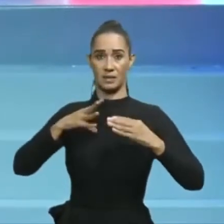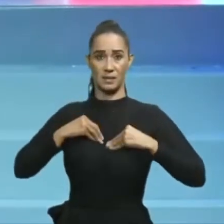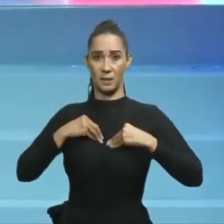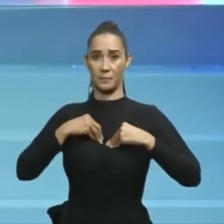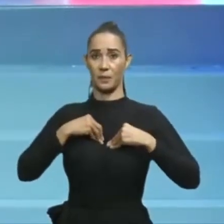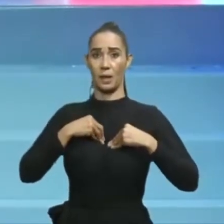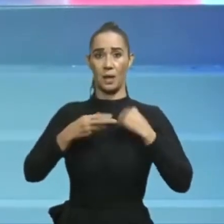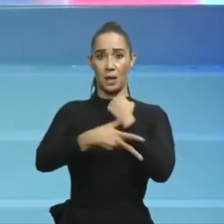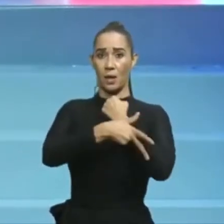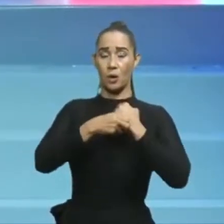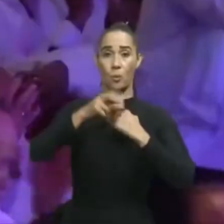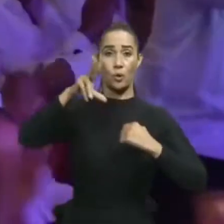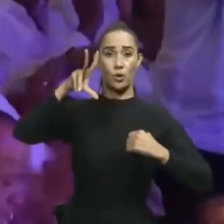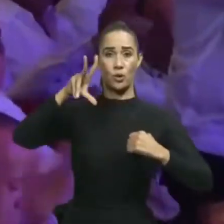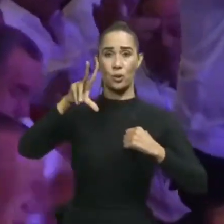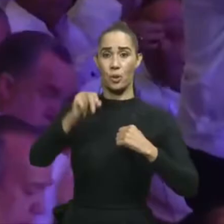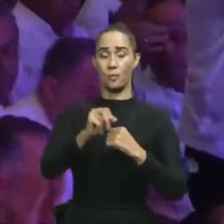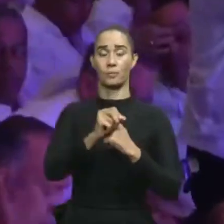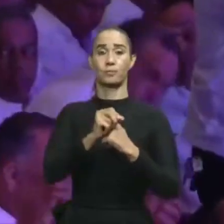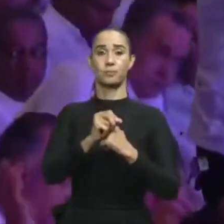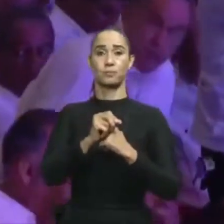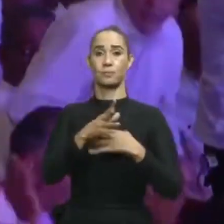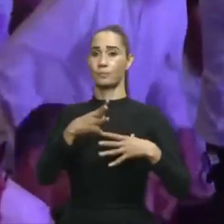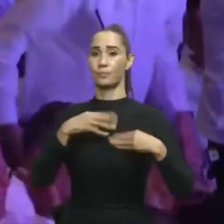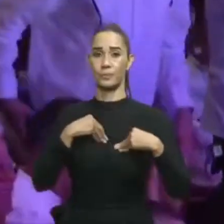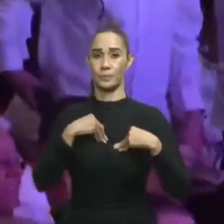no se acepta ya la impunidad